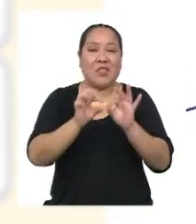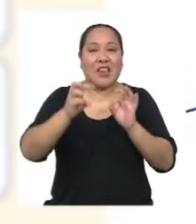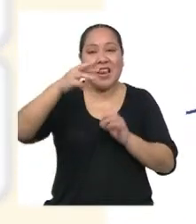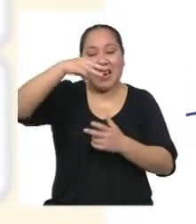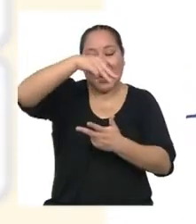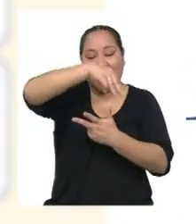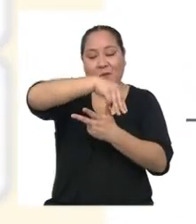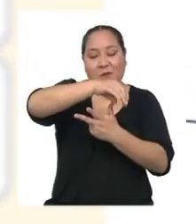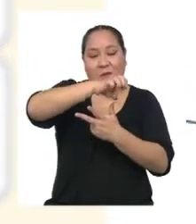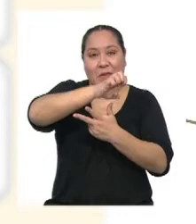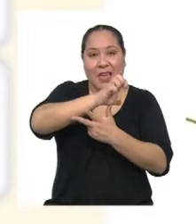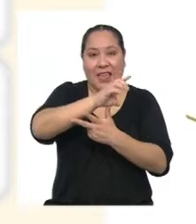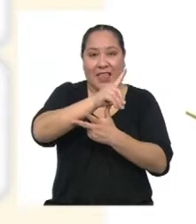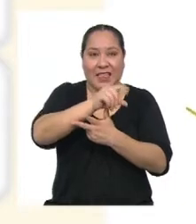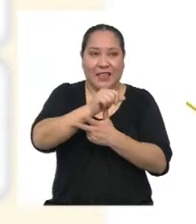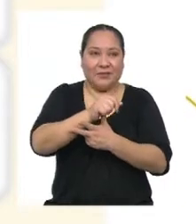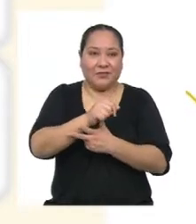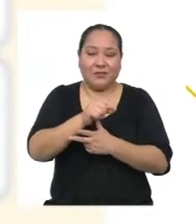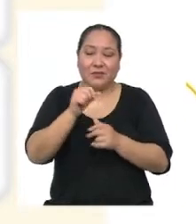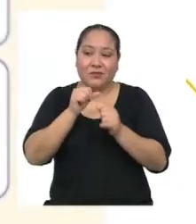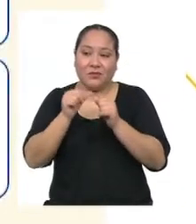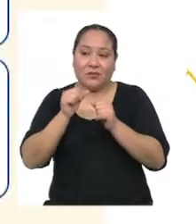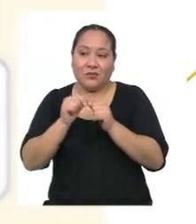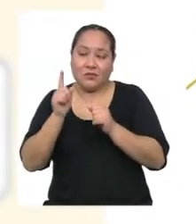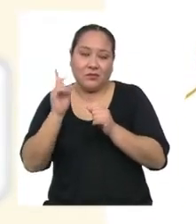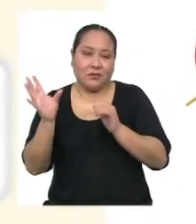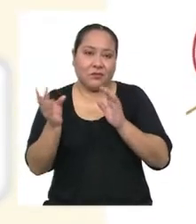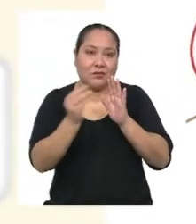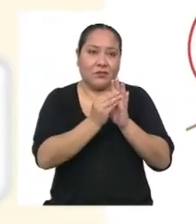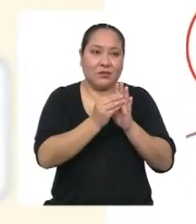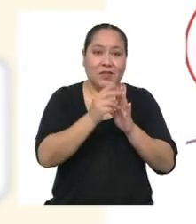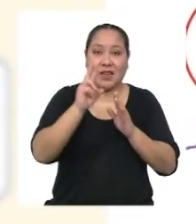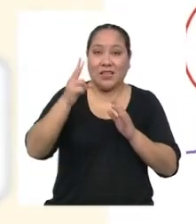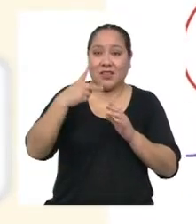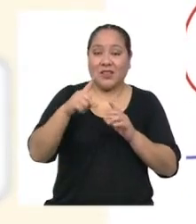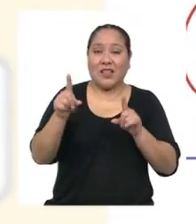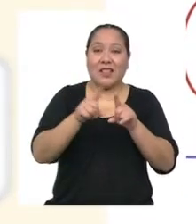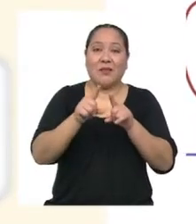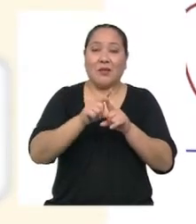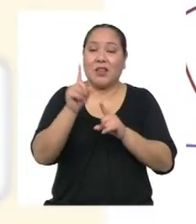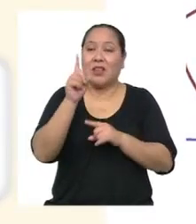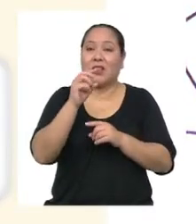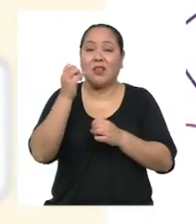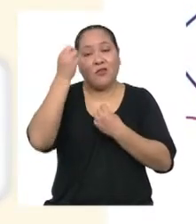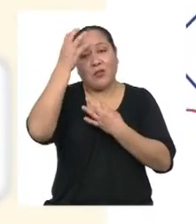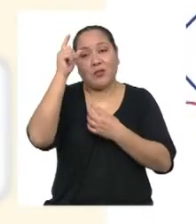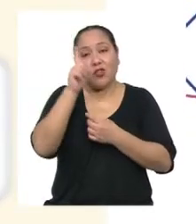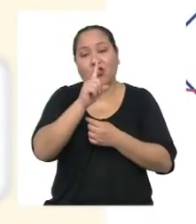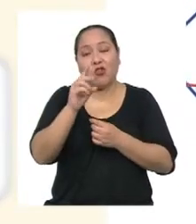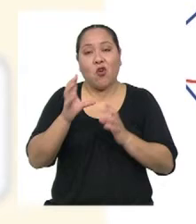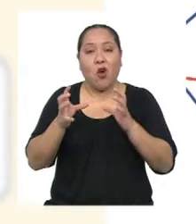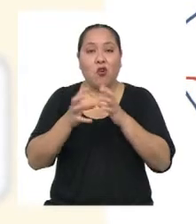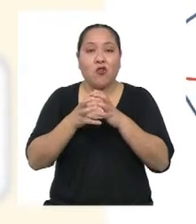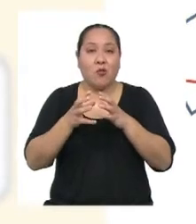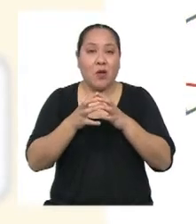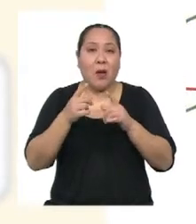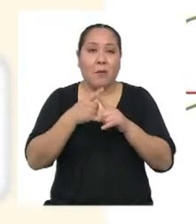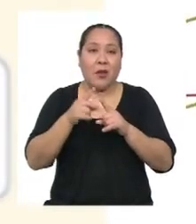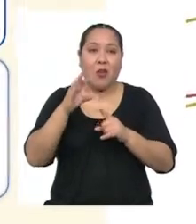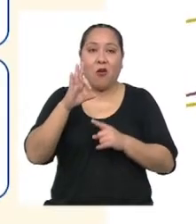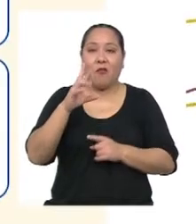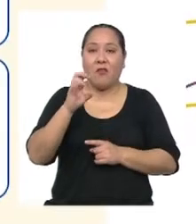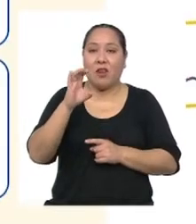datos no agrupados y sin frecuencia. La segunda también es para datos no agrupados, pero esta vez con